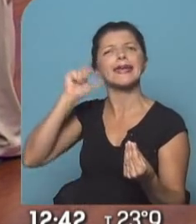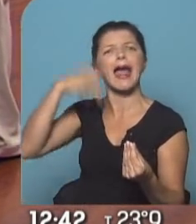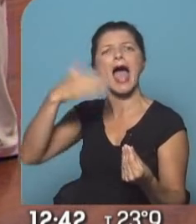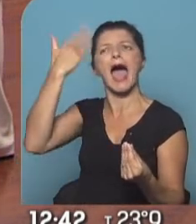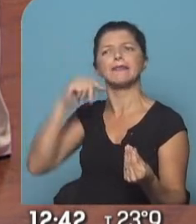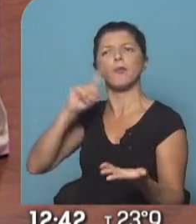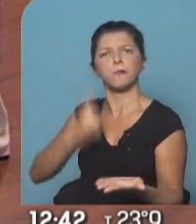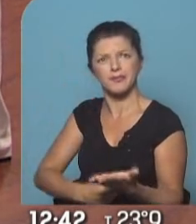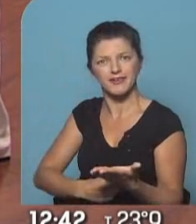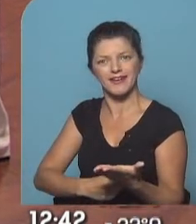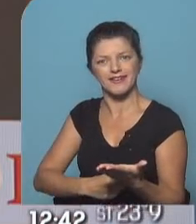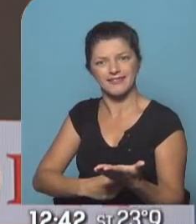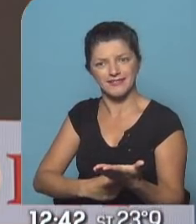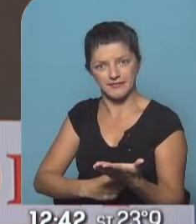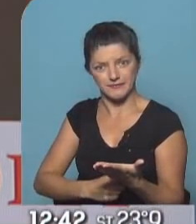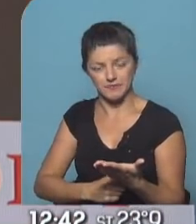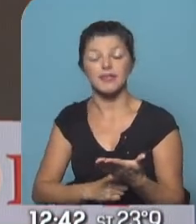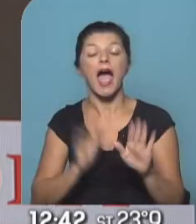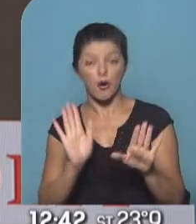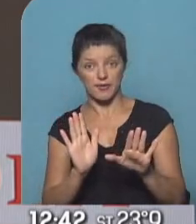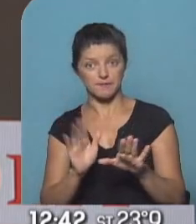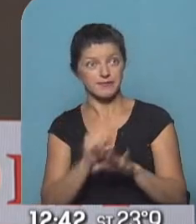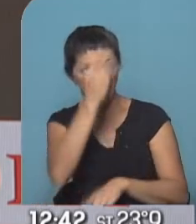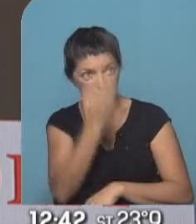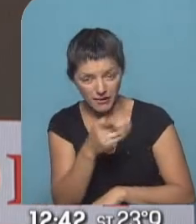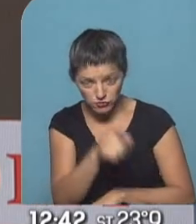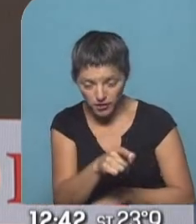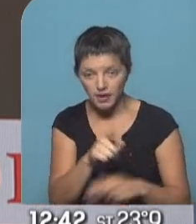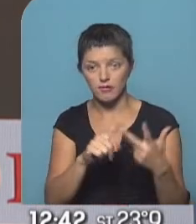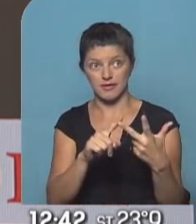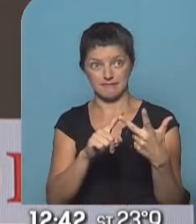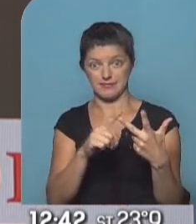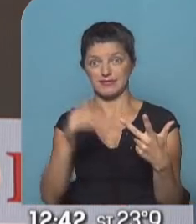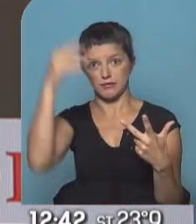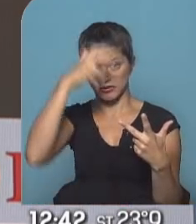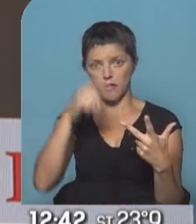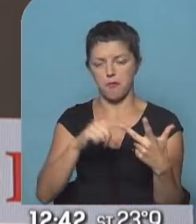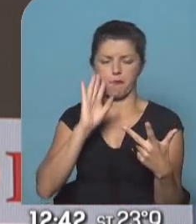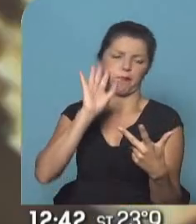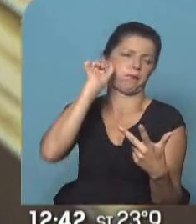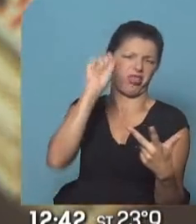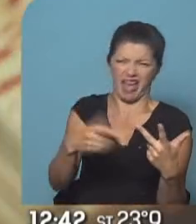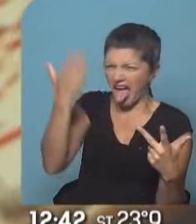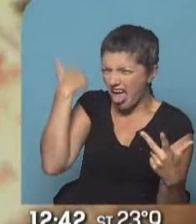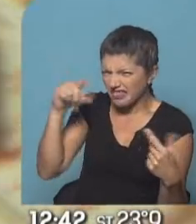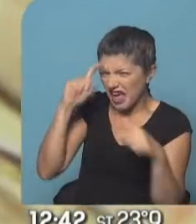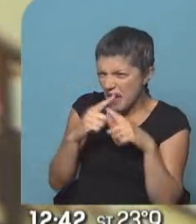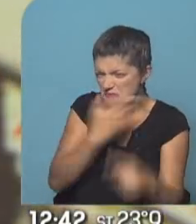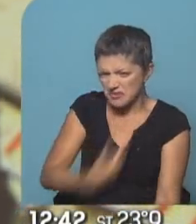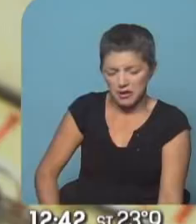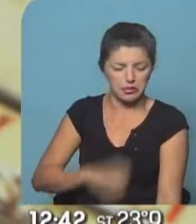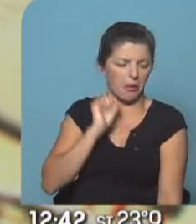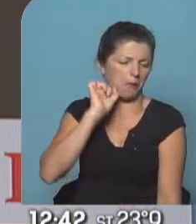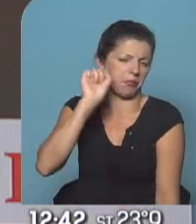dice su círculo íntimo es que Donald Trump no pregunta cómo actuó tal o cual, no le importa cómo actuaron los presidentes anteriores, sino que él toma